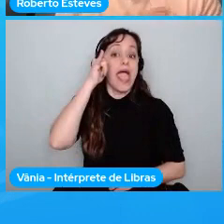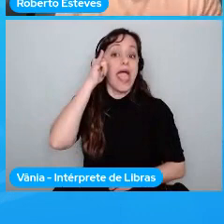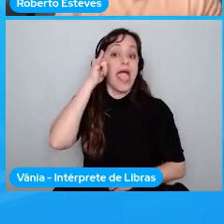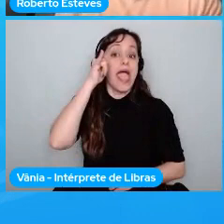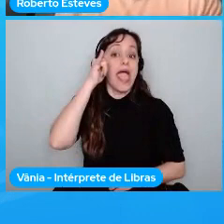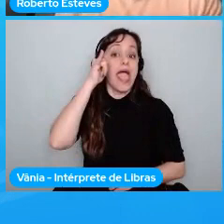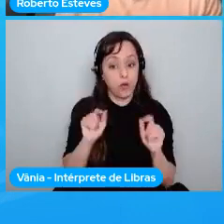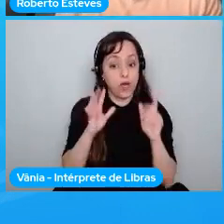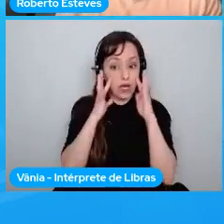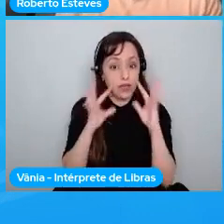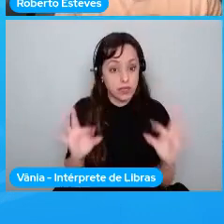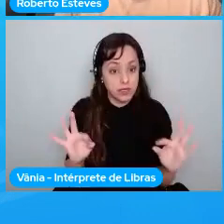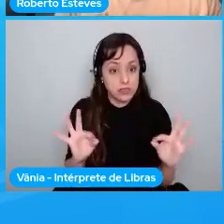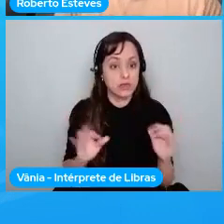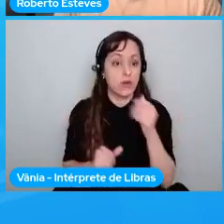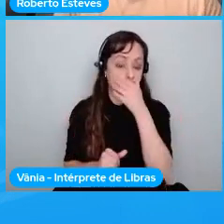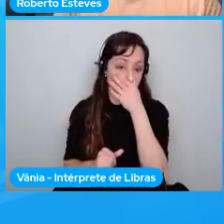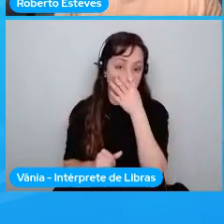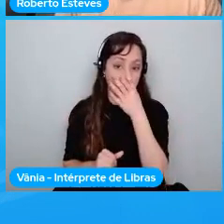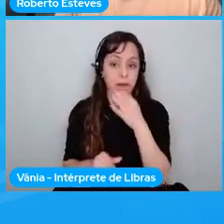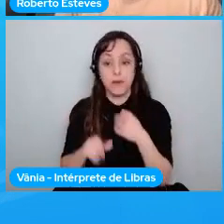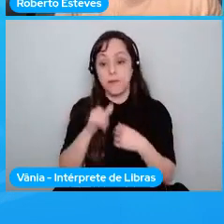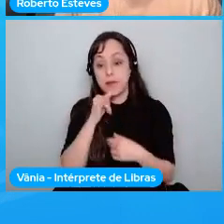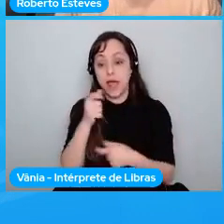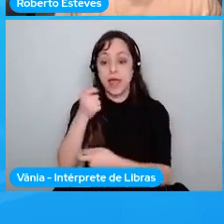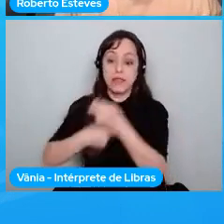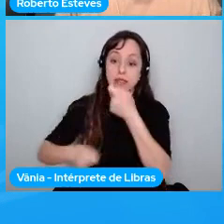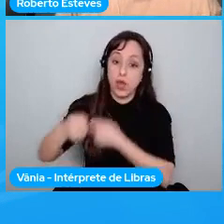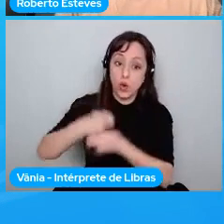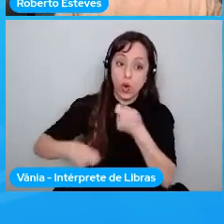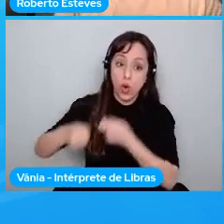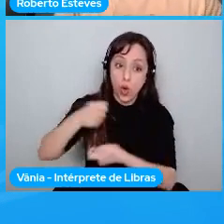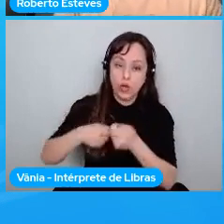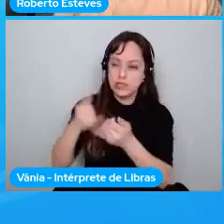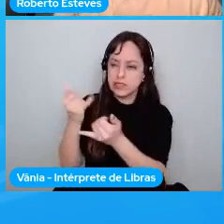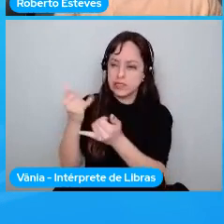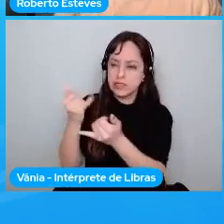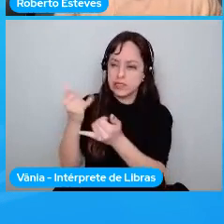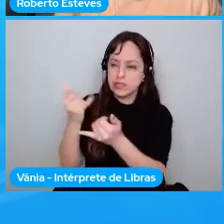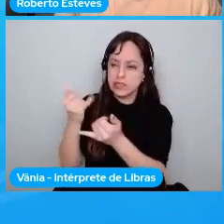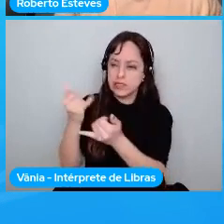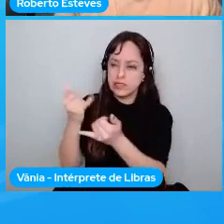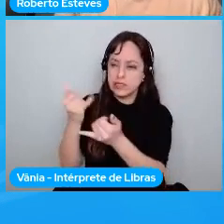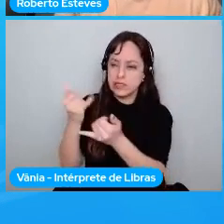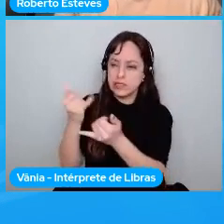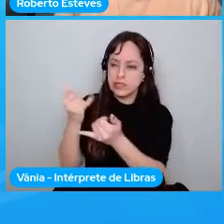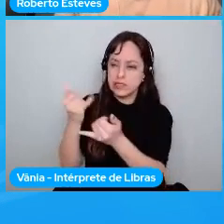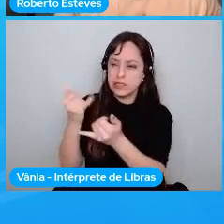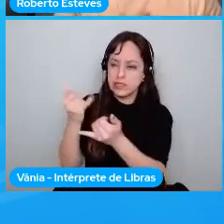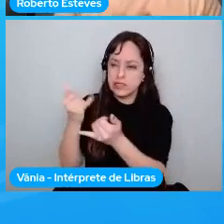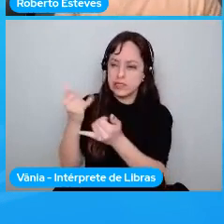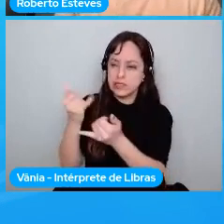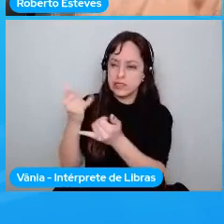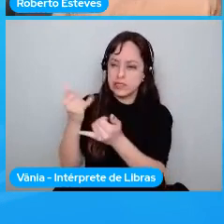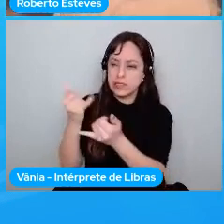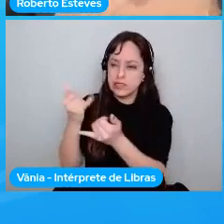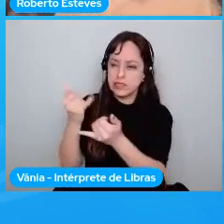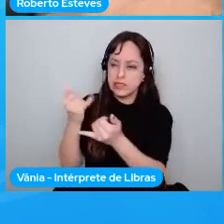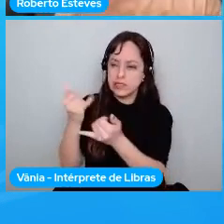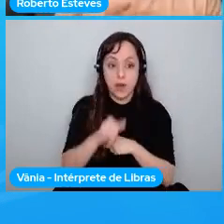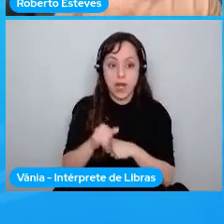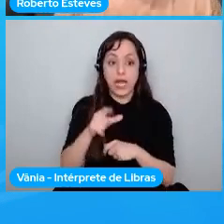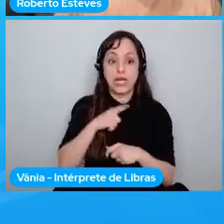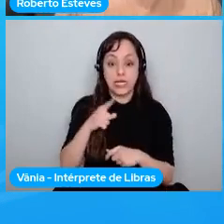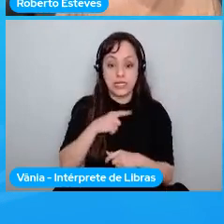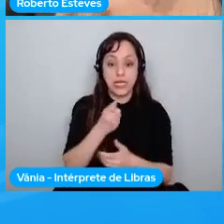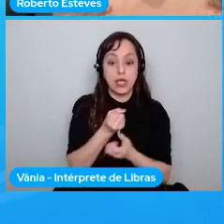es, por ejemplo, negocios, proveedores con negocios similares, que tienen proveedores diferentes, que